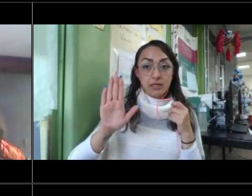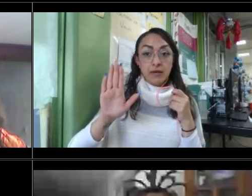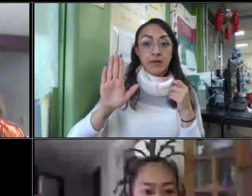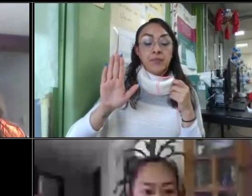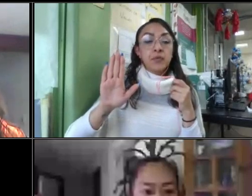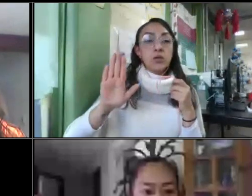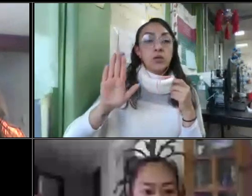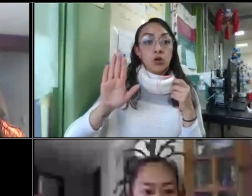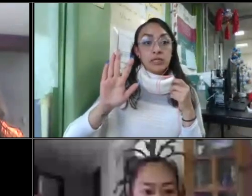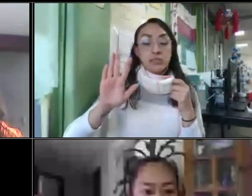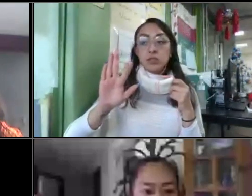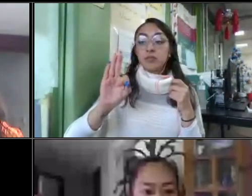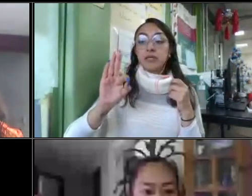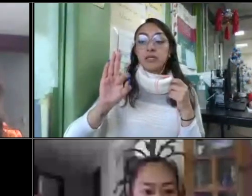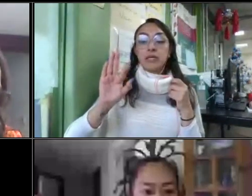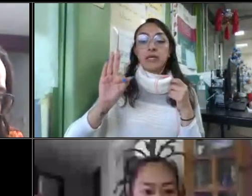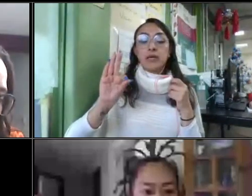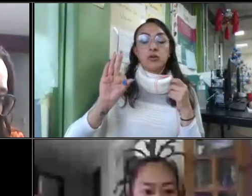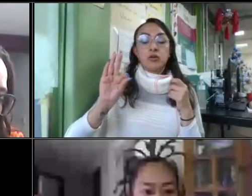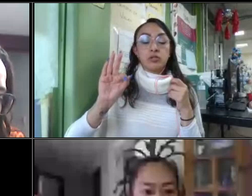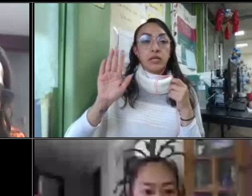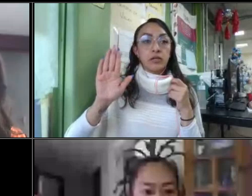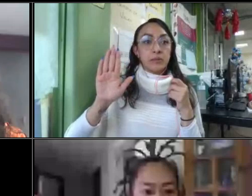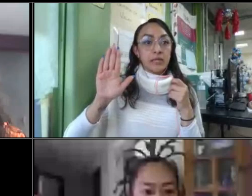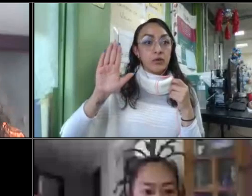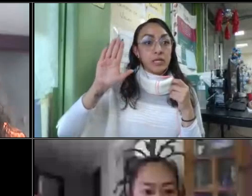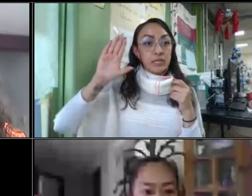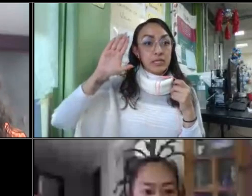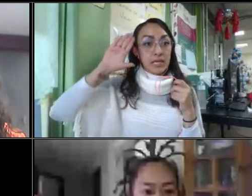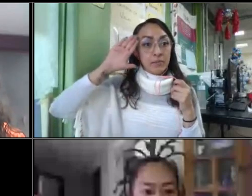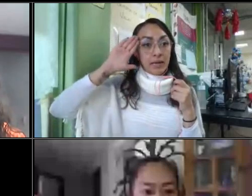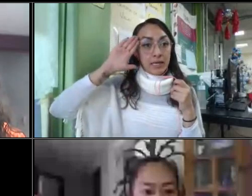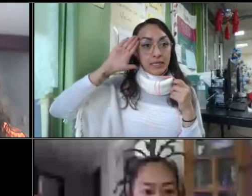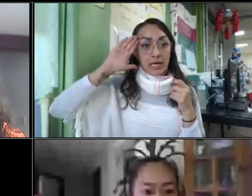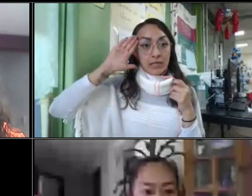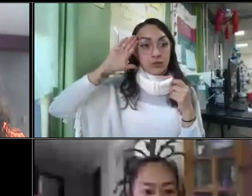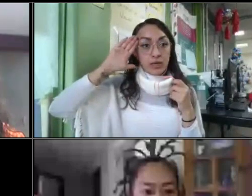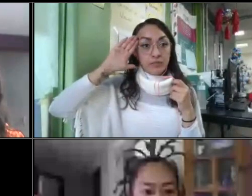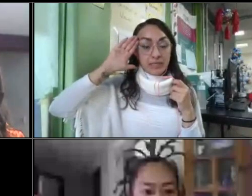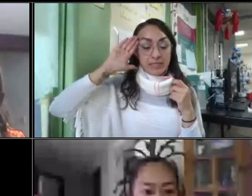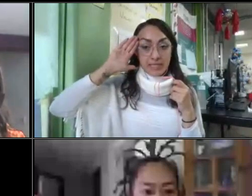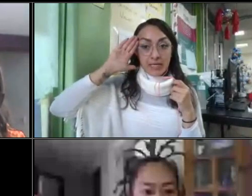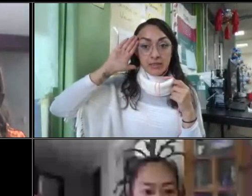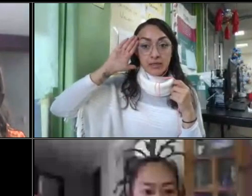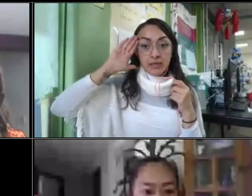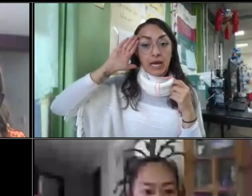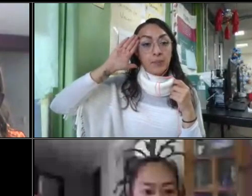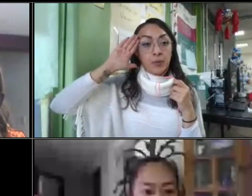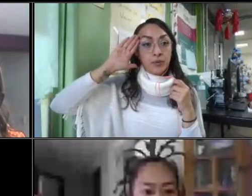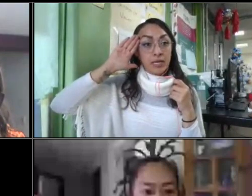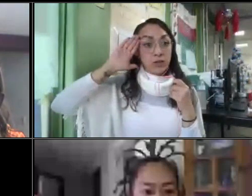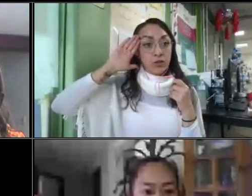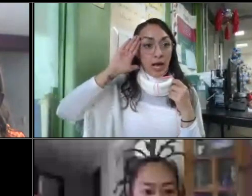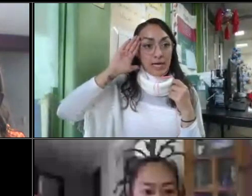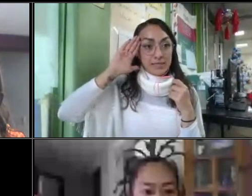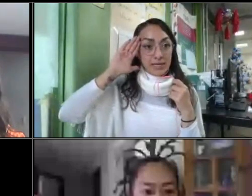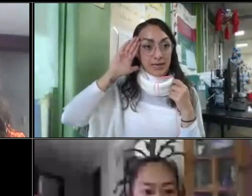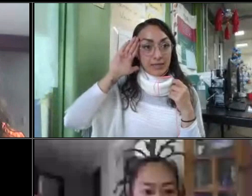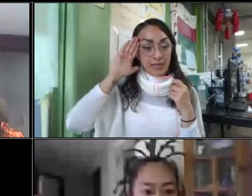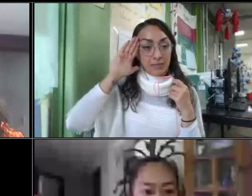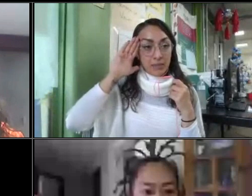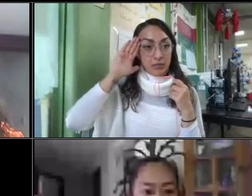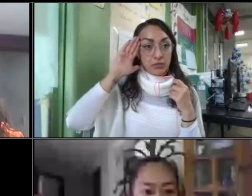frente, colocación, mi costado de mi dedo índice va a ir a la altura de mi sien, movimiento